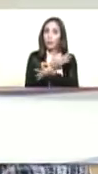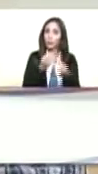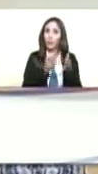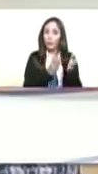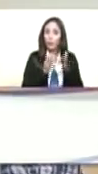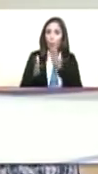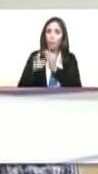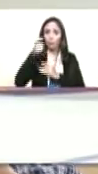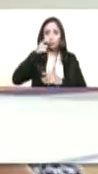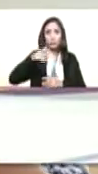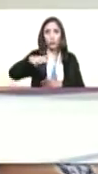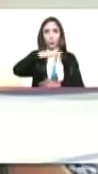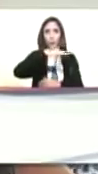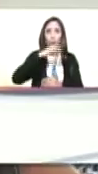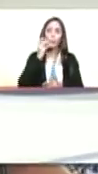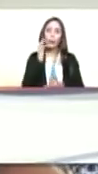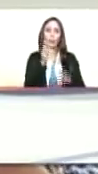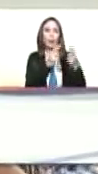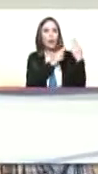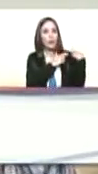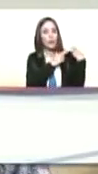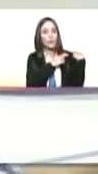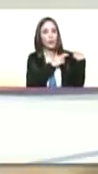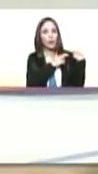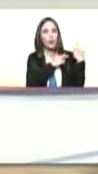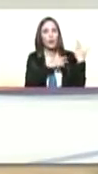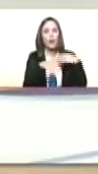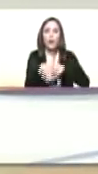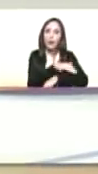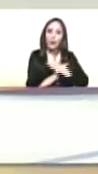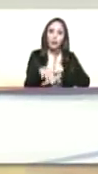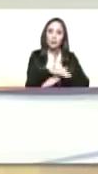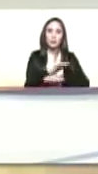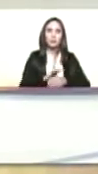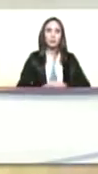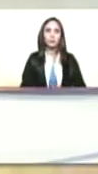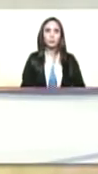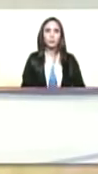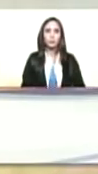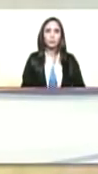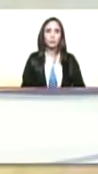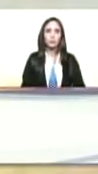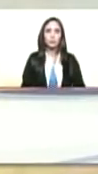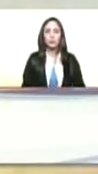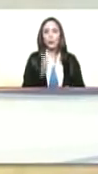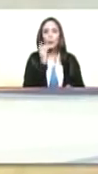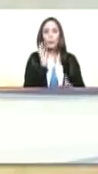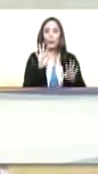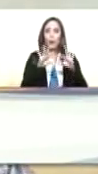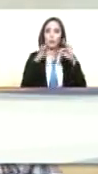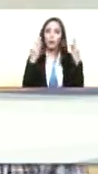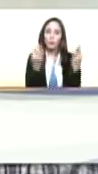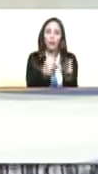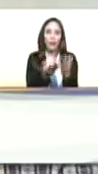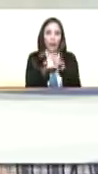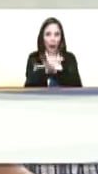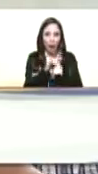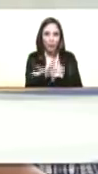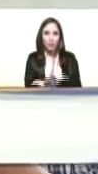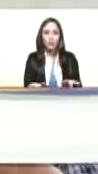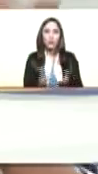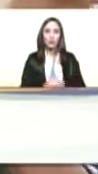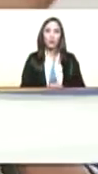popular. El jefe de calle hoy no solamente conoce en esa calle cuántas familias tiene, cuántas casas tiene, el